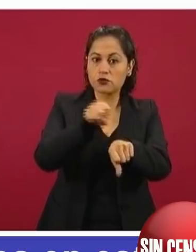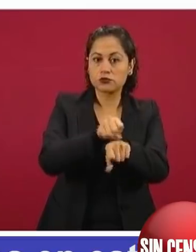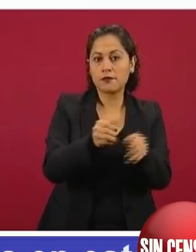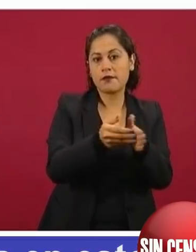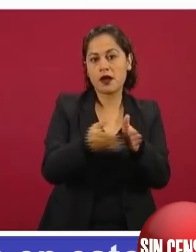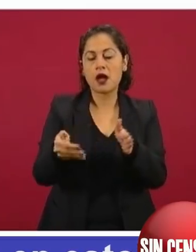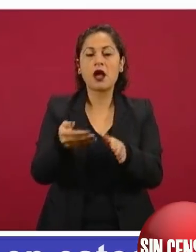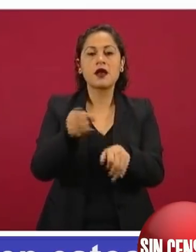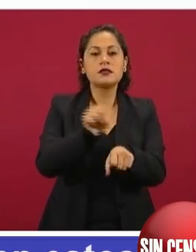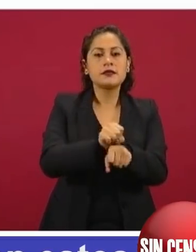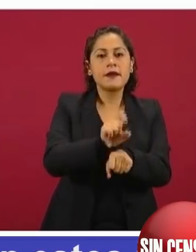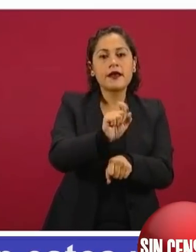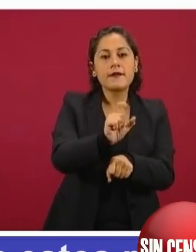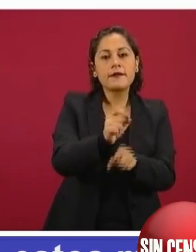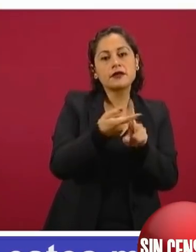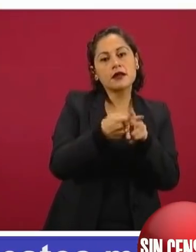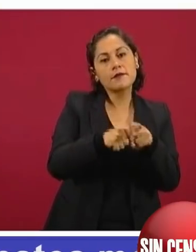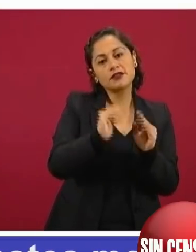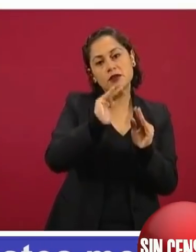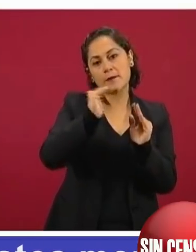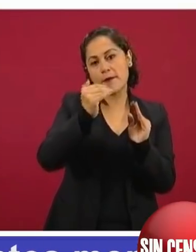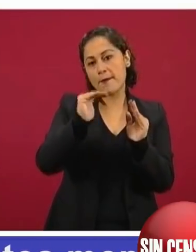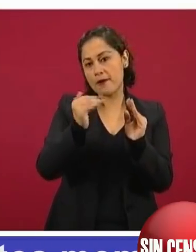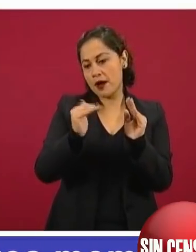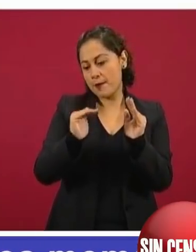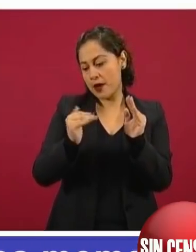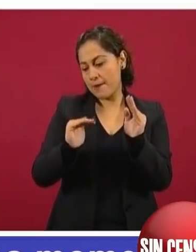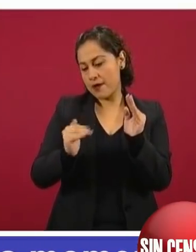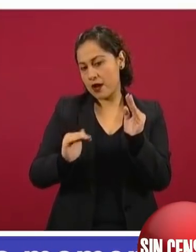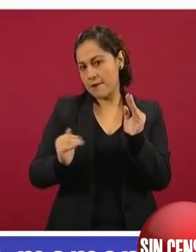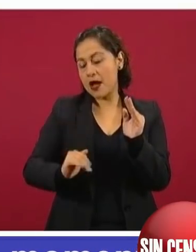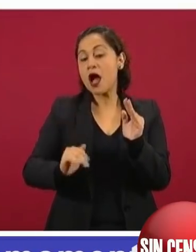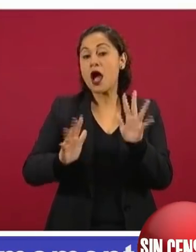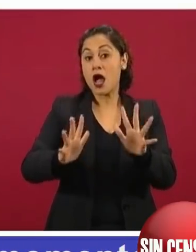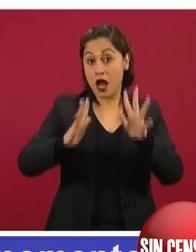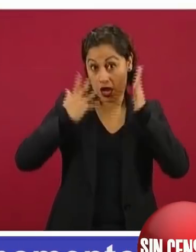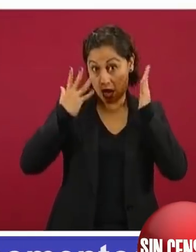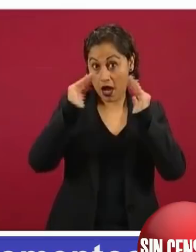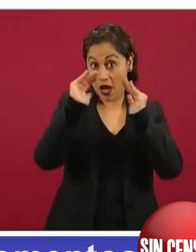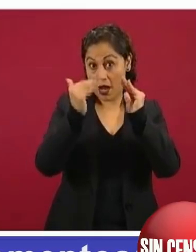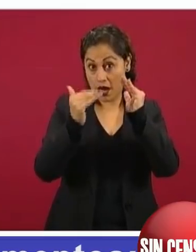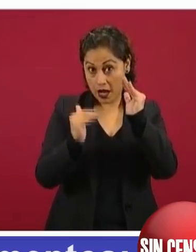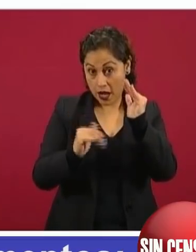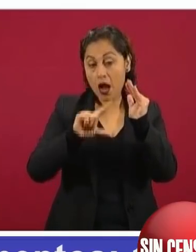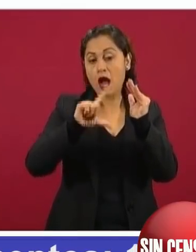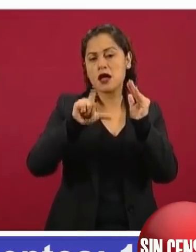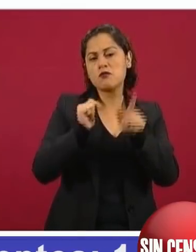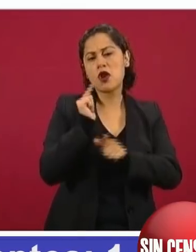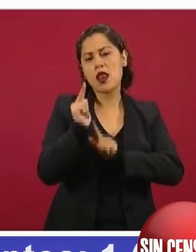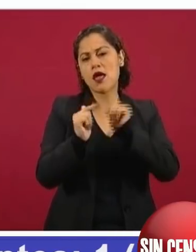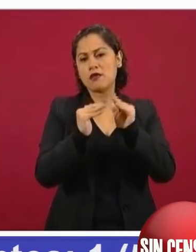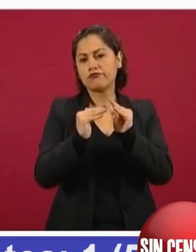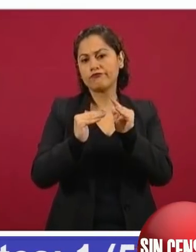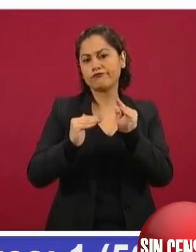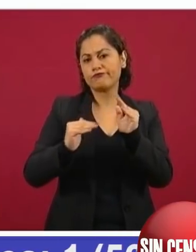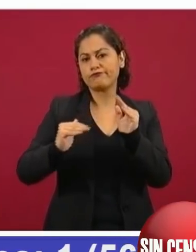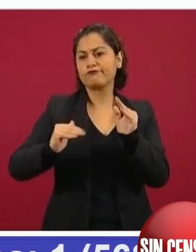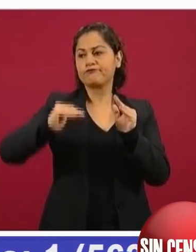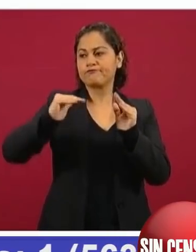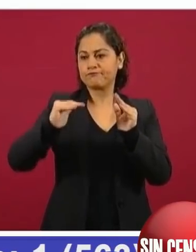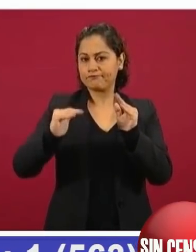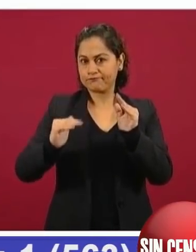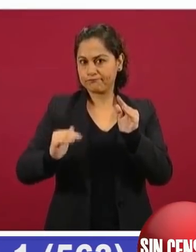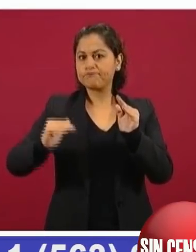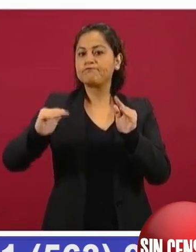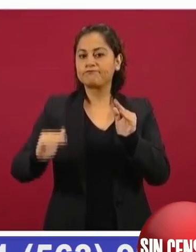desde la semana 20 empezó a reducir, primero tuvo una reducción rápida y después una fase de reducción más lenta con importantes variaciones.